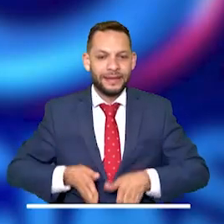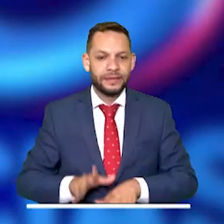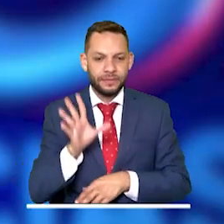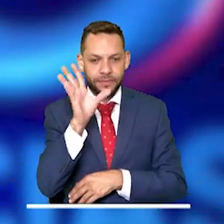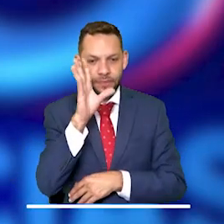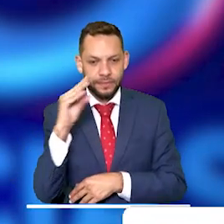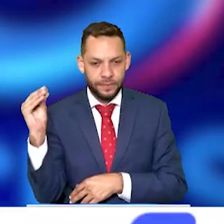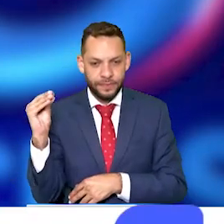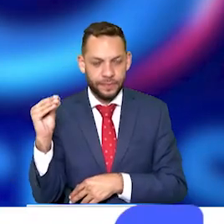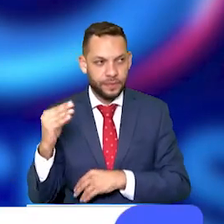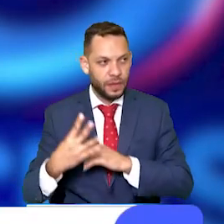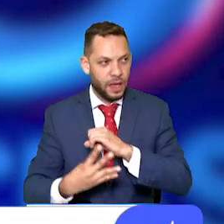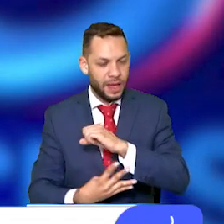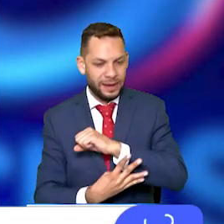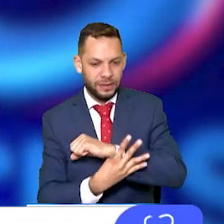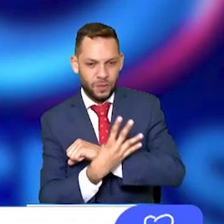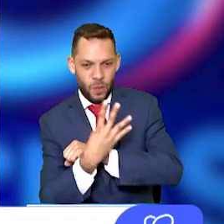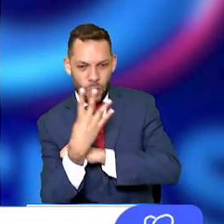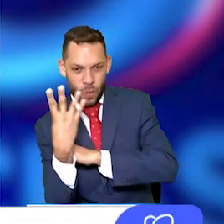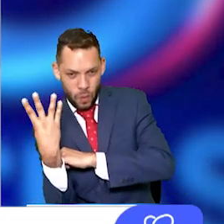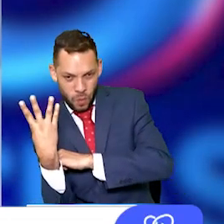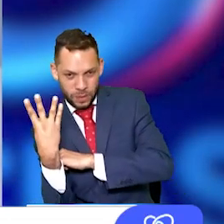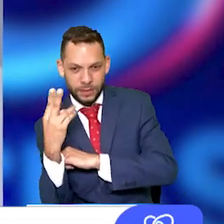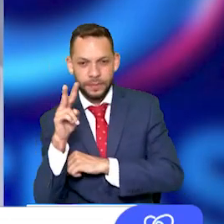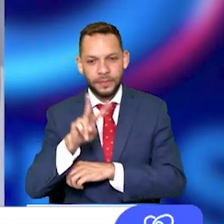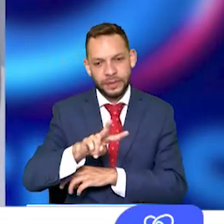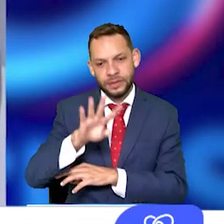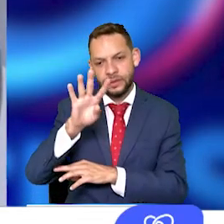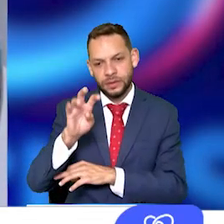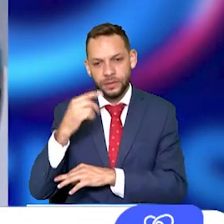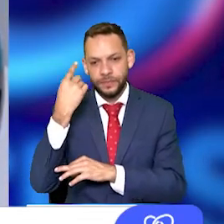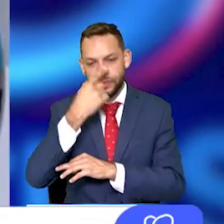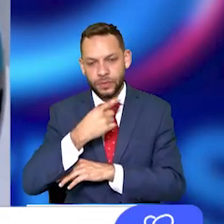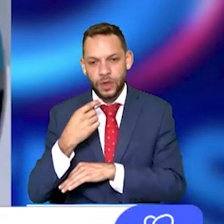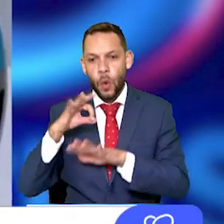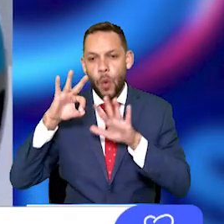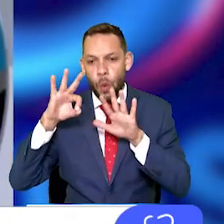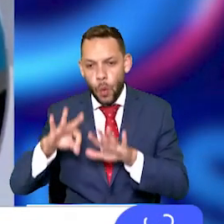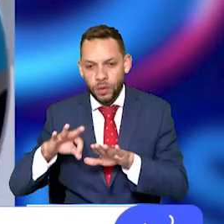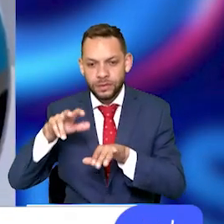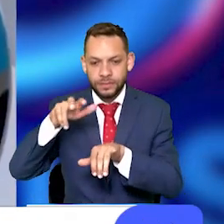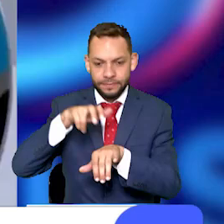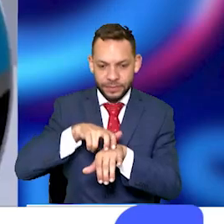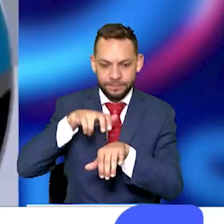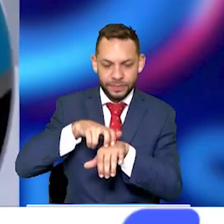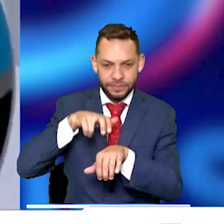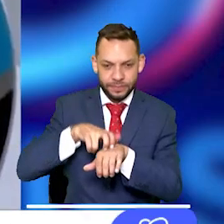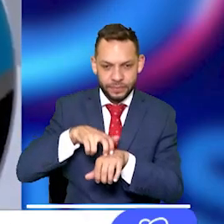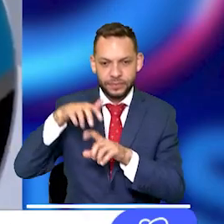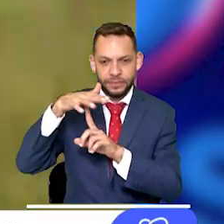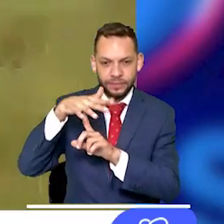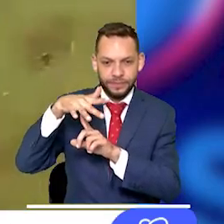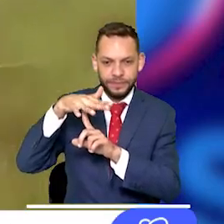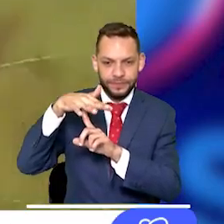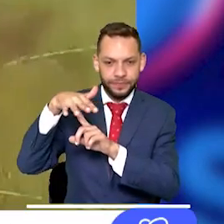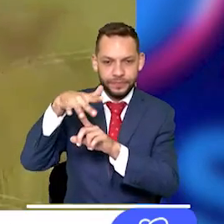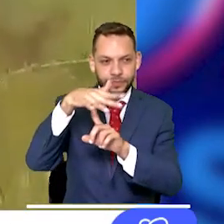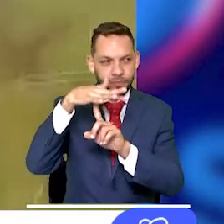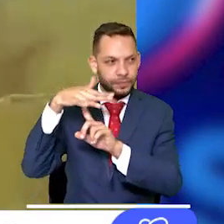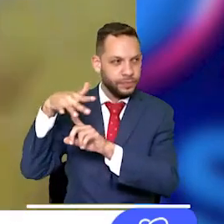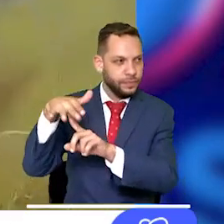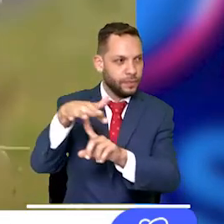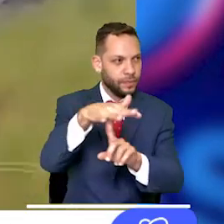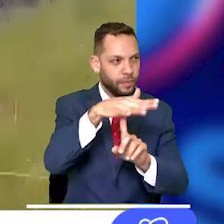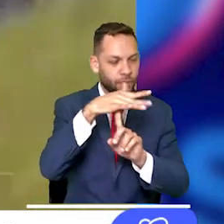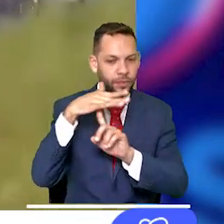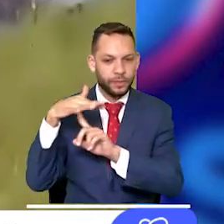Endo a las 4 de la mañana del pasado 29 de septiembre ocho integrantes de la fuerza aérea salieron con una misión velar por la seguridad de